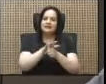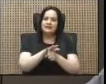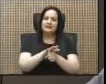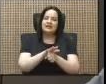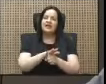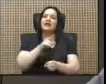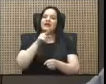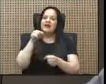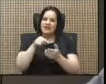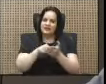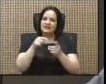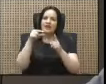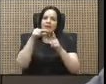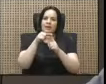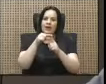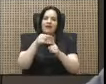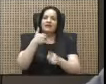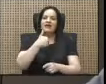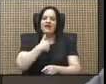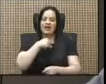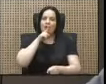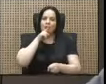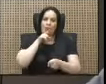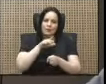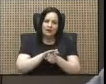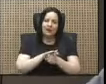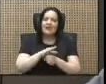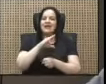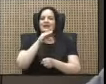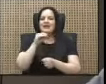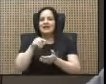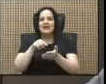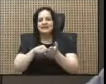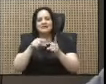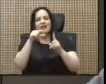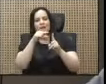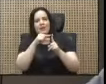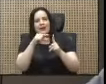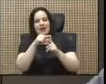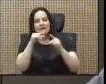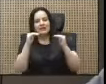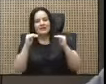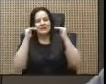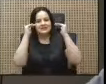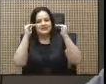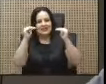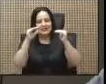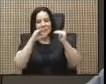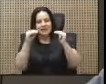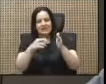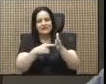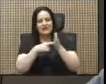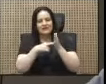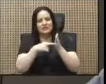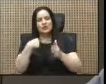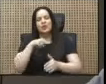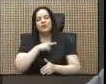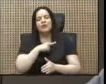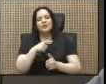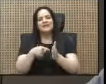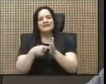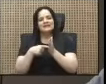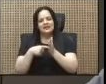palabra con la que hay que cumplir, y esa es la palabra, el estándar, el requisito que nos exige la